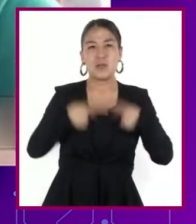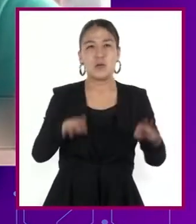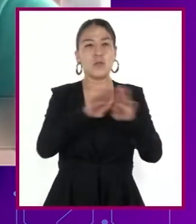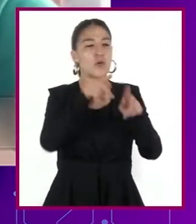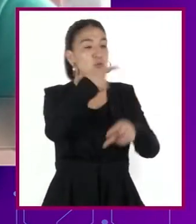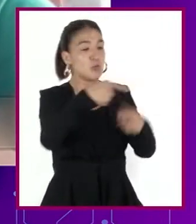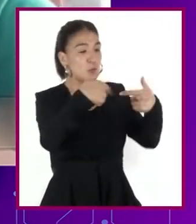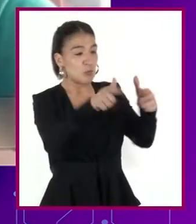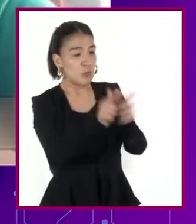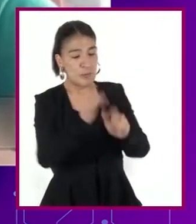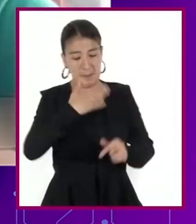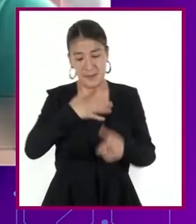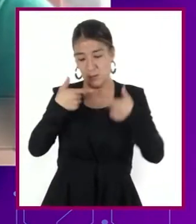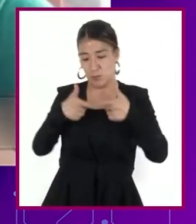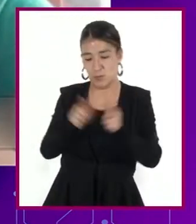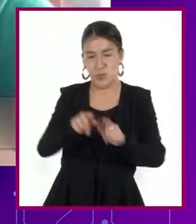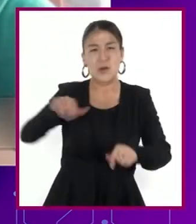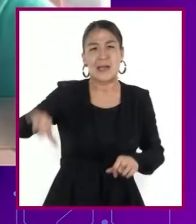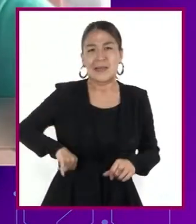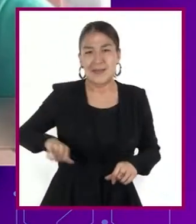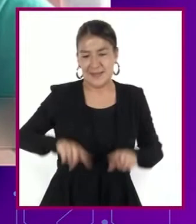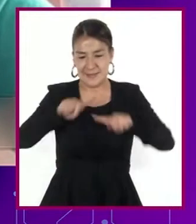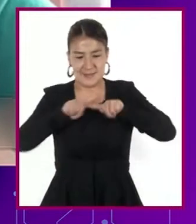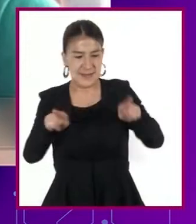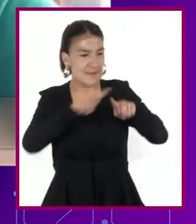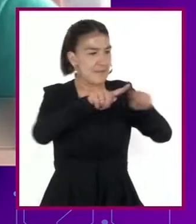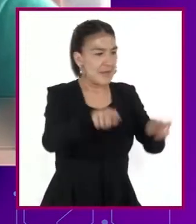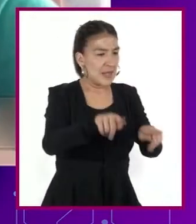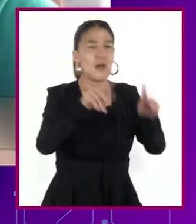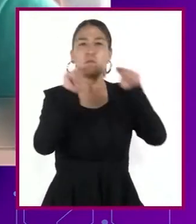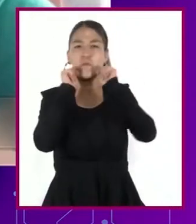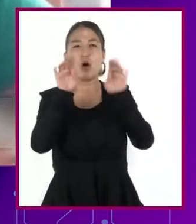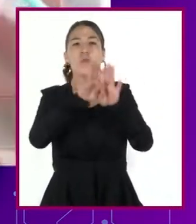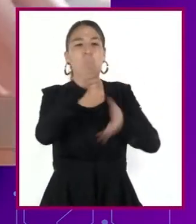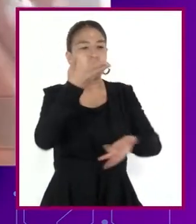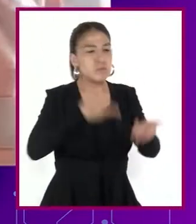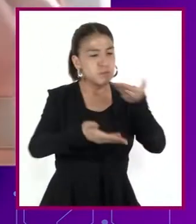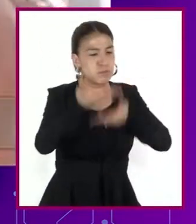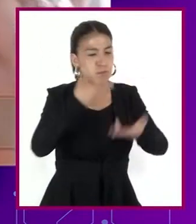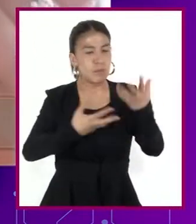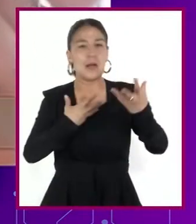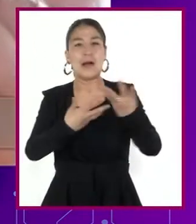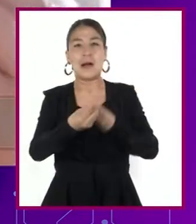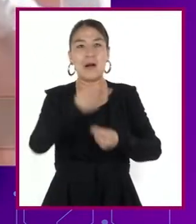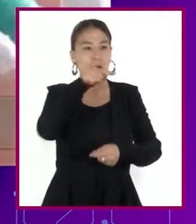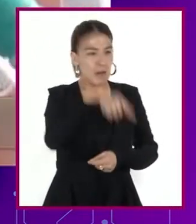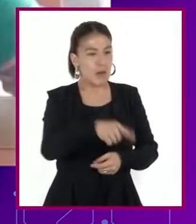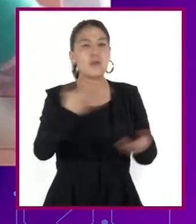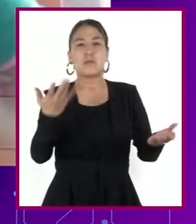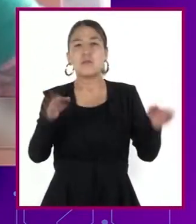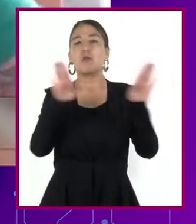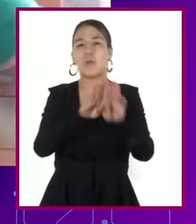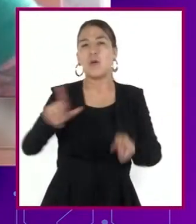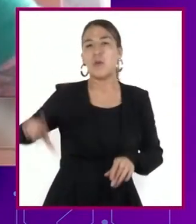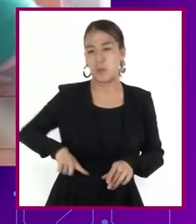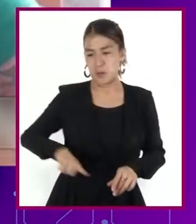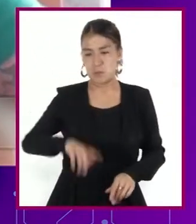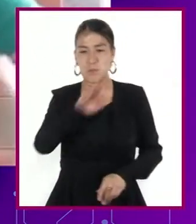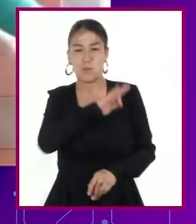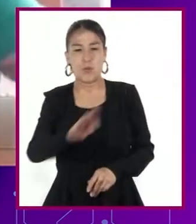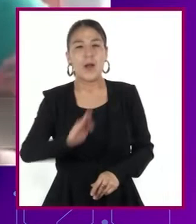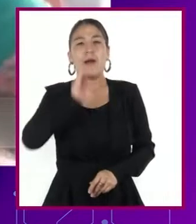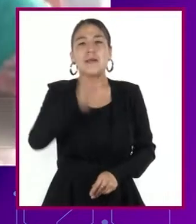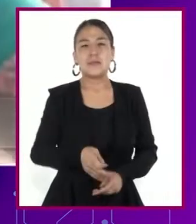que tienen intereses en común y necesidades en común. Y así, los gobiernos son capaces de atender esas